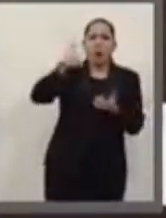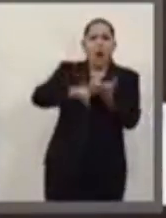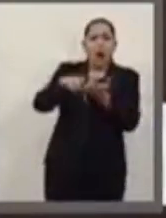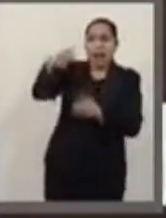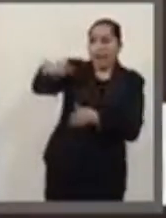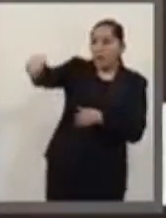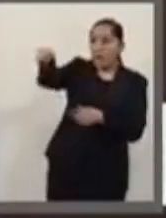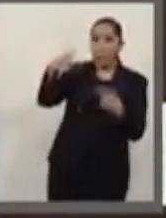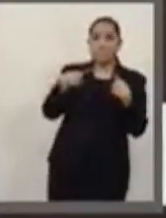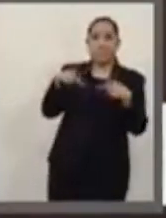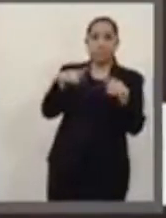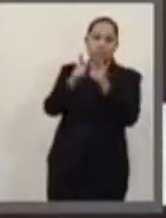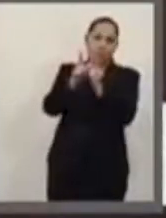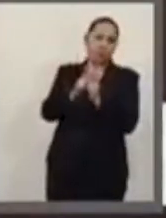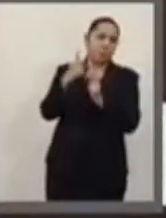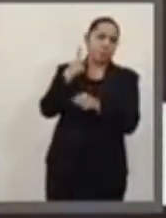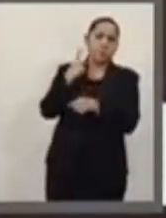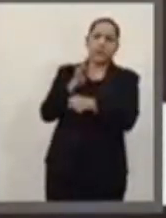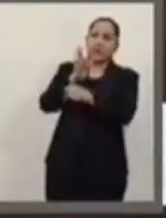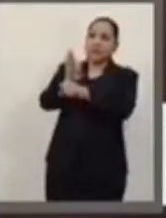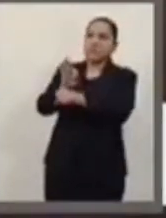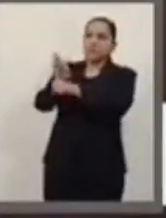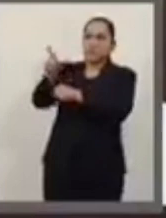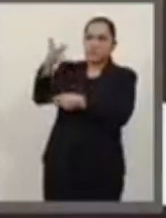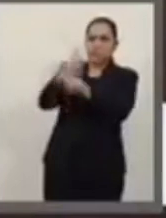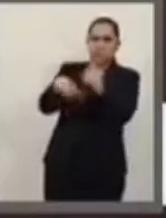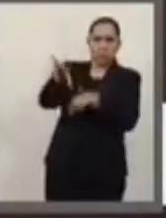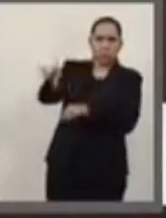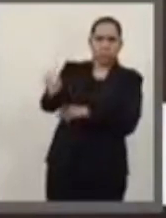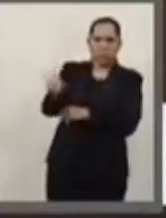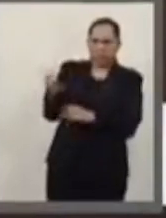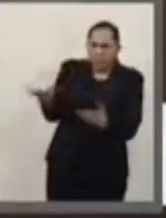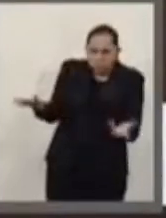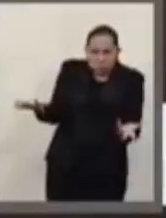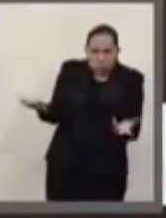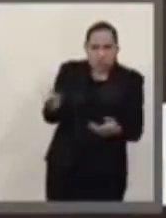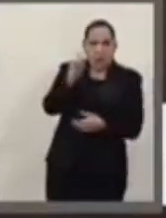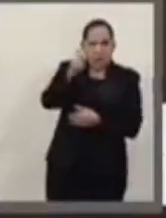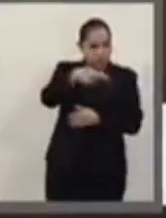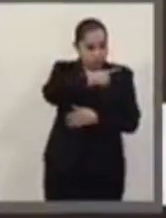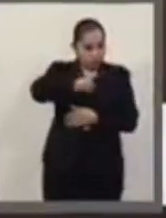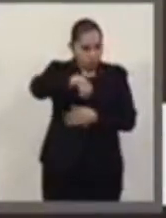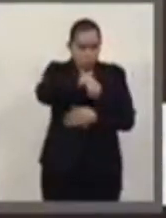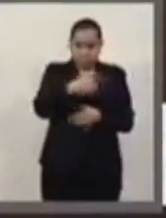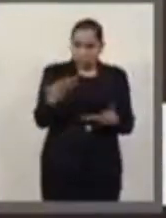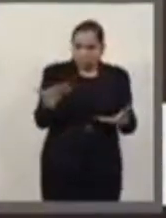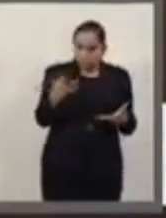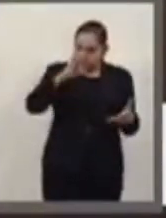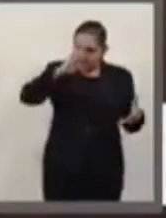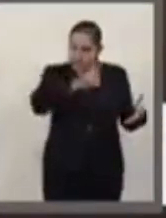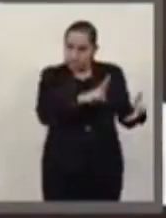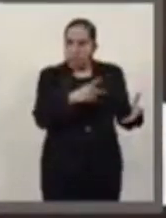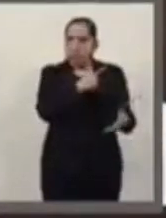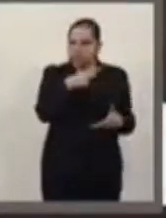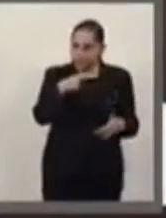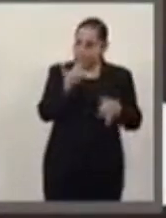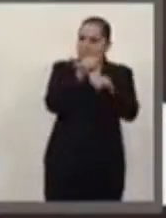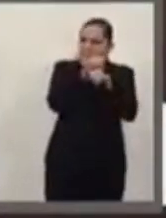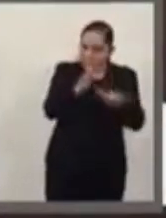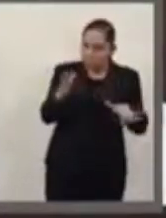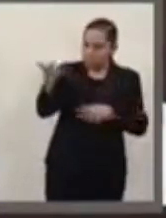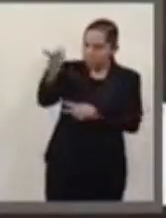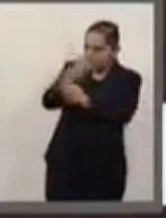disminuye las facultades del Poder Legislativo. Esa indignación no es por el robo de